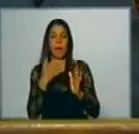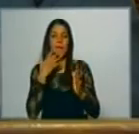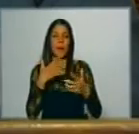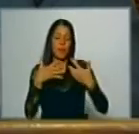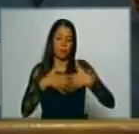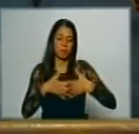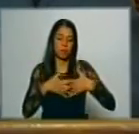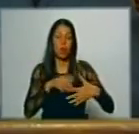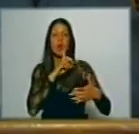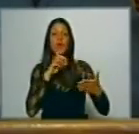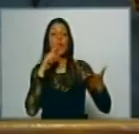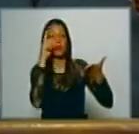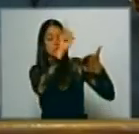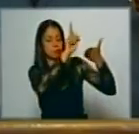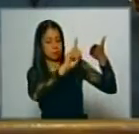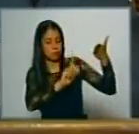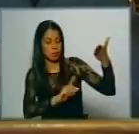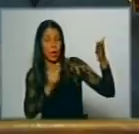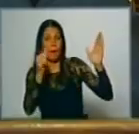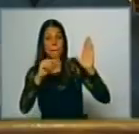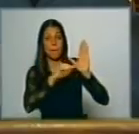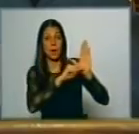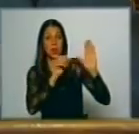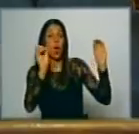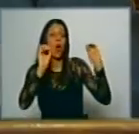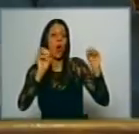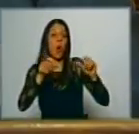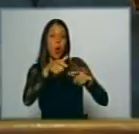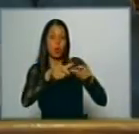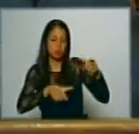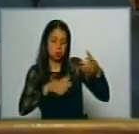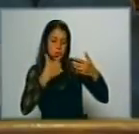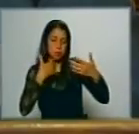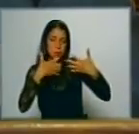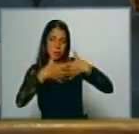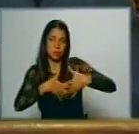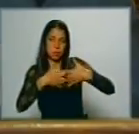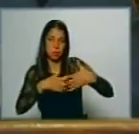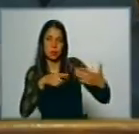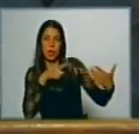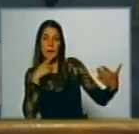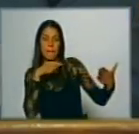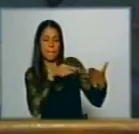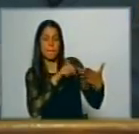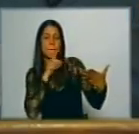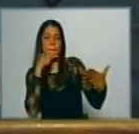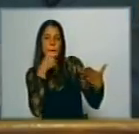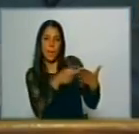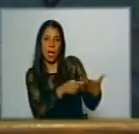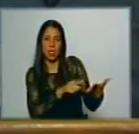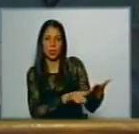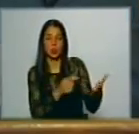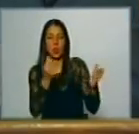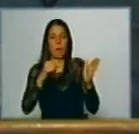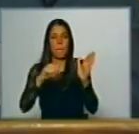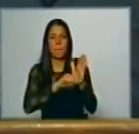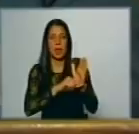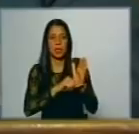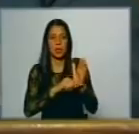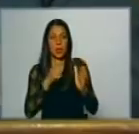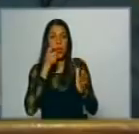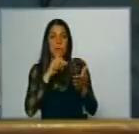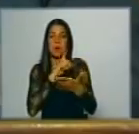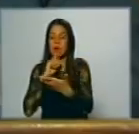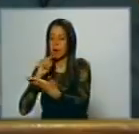de precios o en el marcaje de los productos una leyenda indicando que los precios han sido